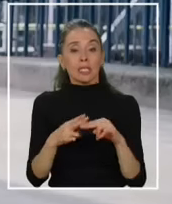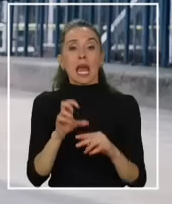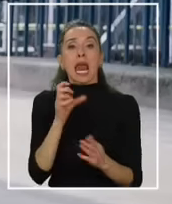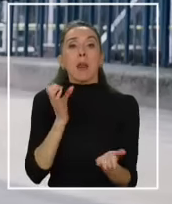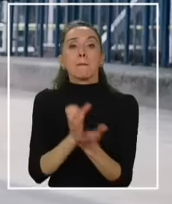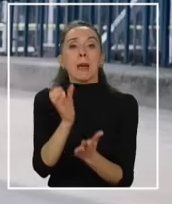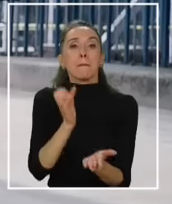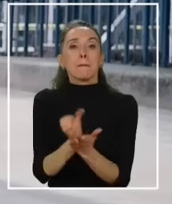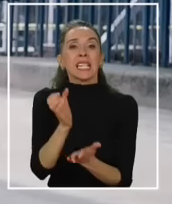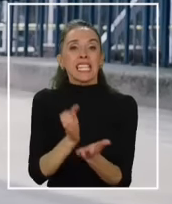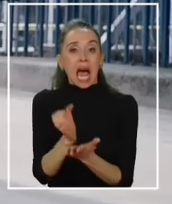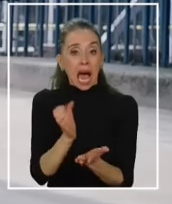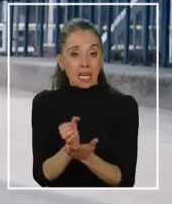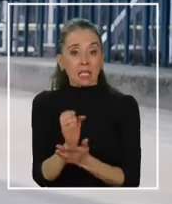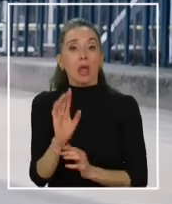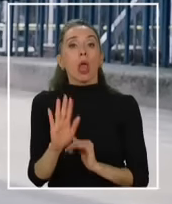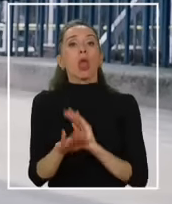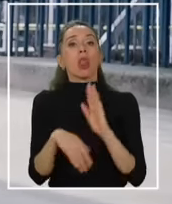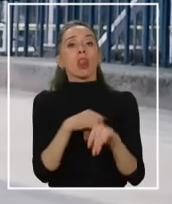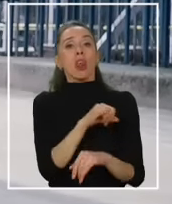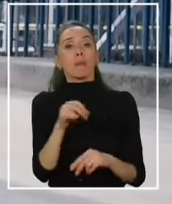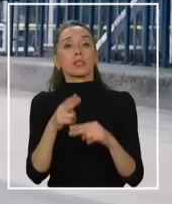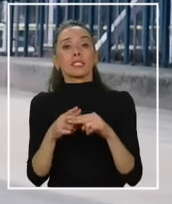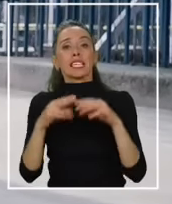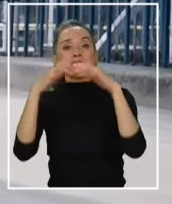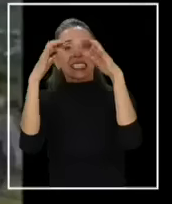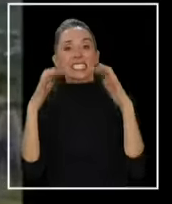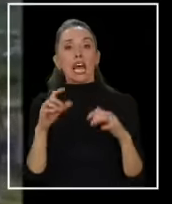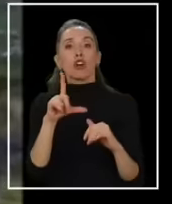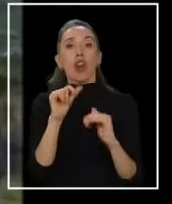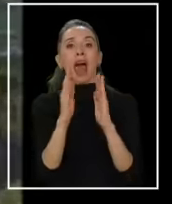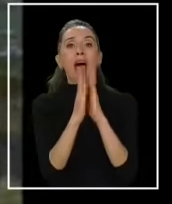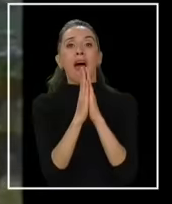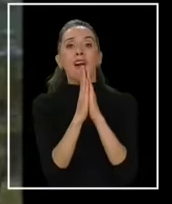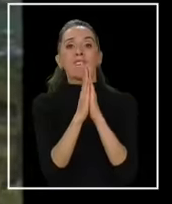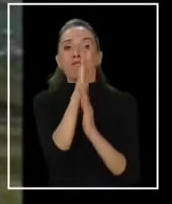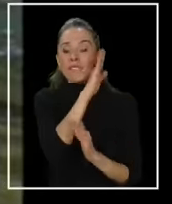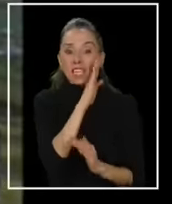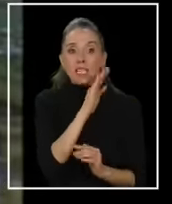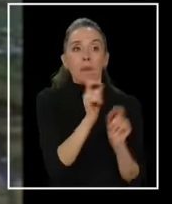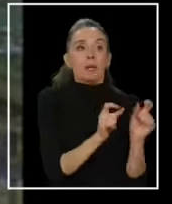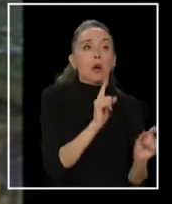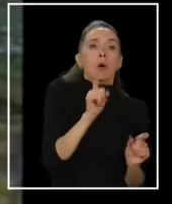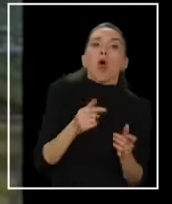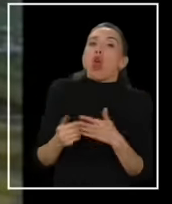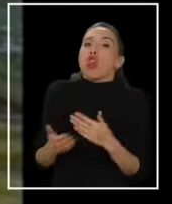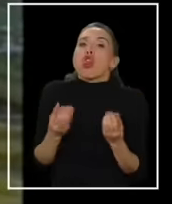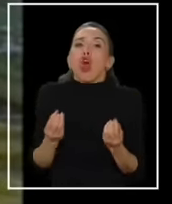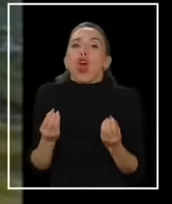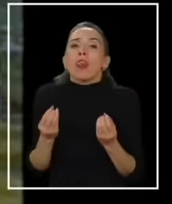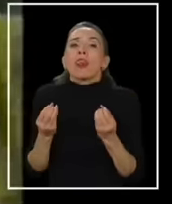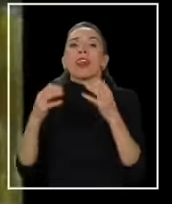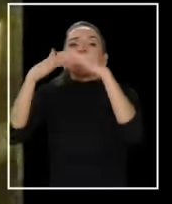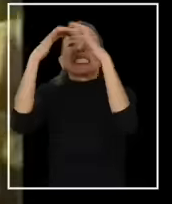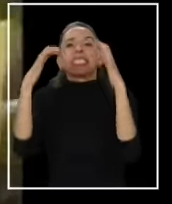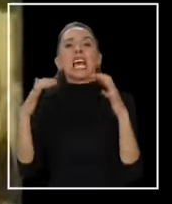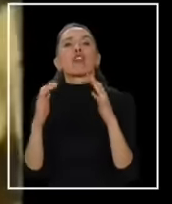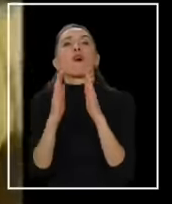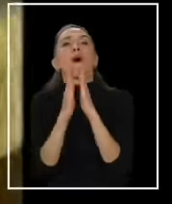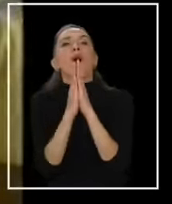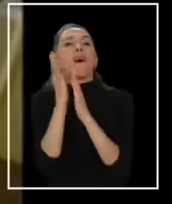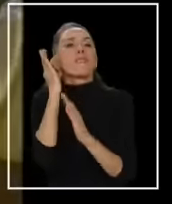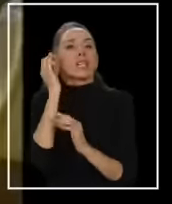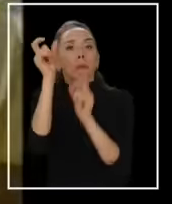Membrillán. Y después le llamaban el Cerro La Virgen. Entonces la gente preguntaba, ¿dónde era el Cerro La Virgen? Y venía gente